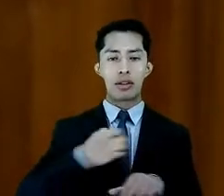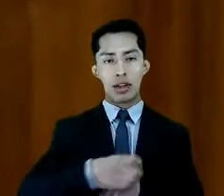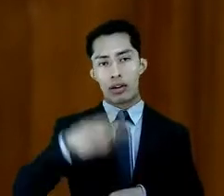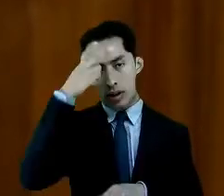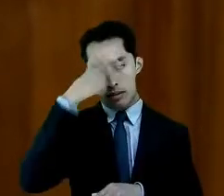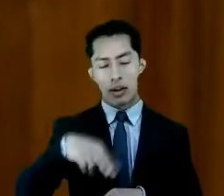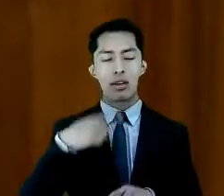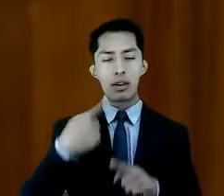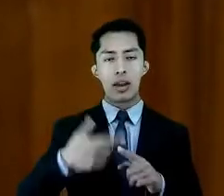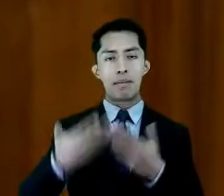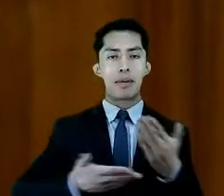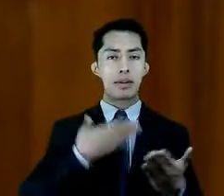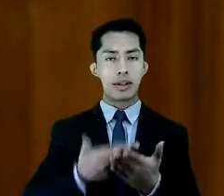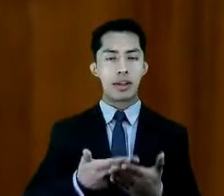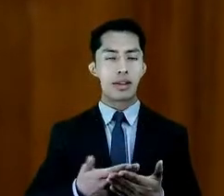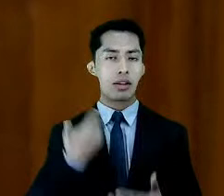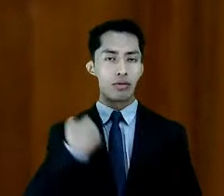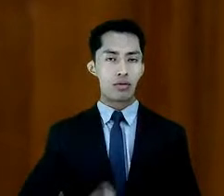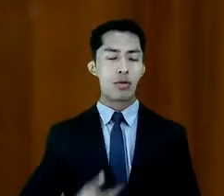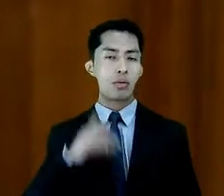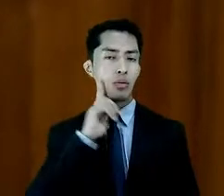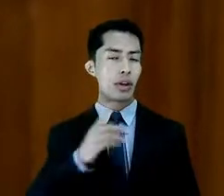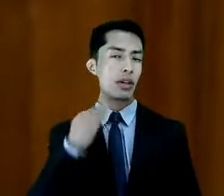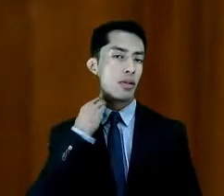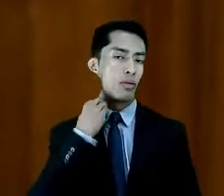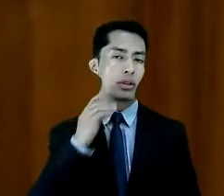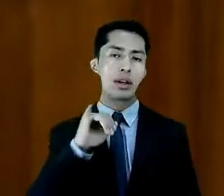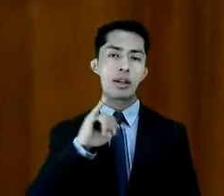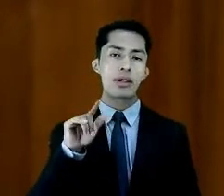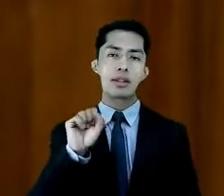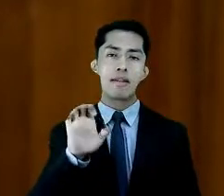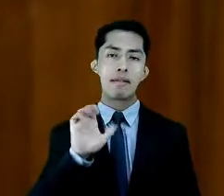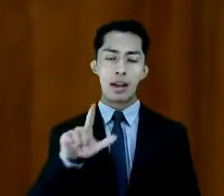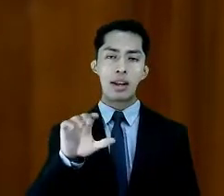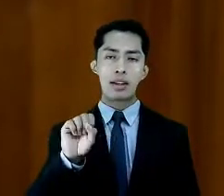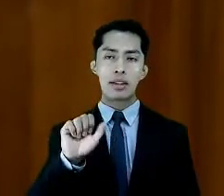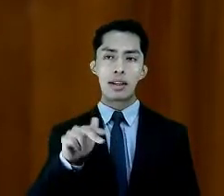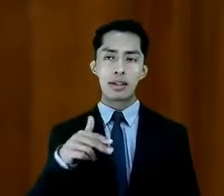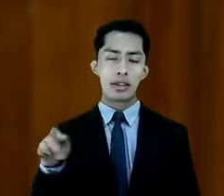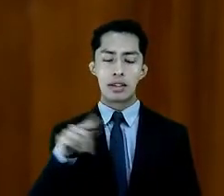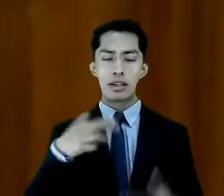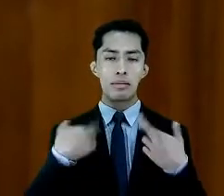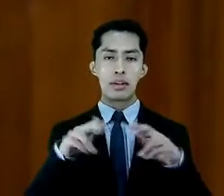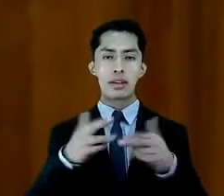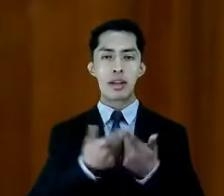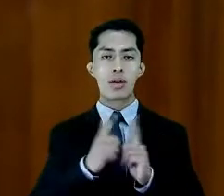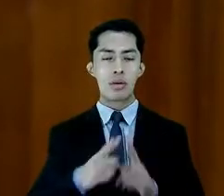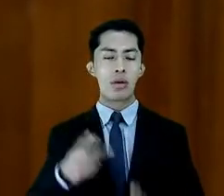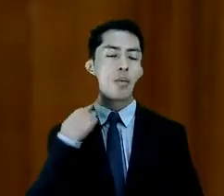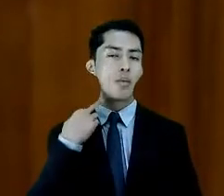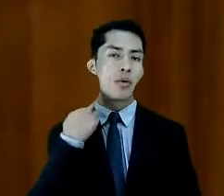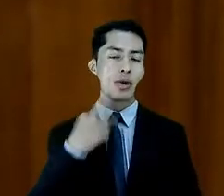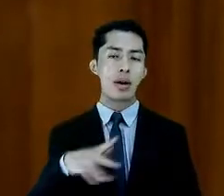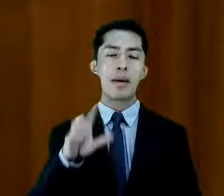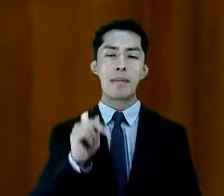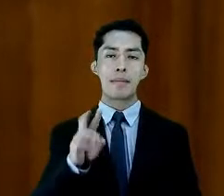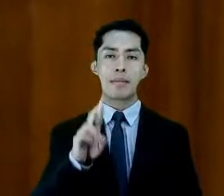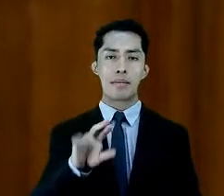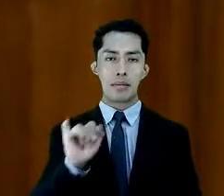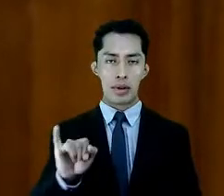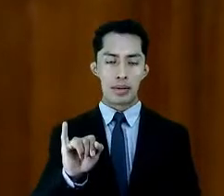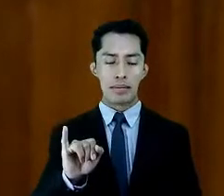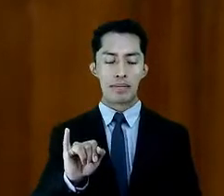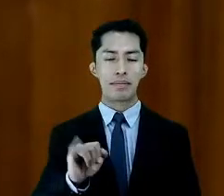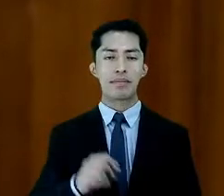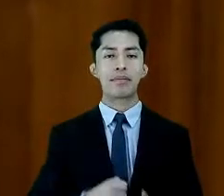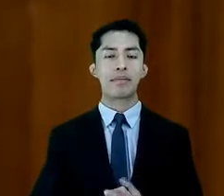México, presentada por su servidora, diputada Isabel Sánchez Holguín, en nombre del Grupo Parlamentario del Partido Revolucionario